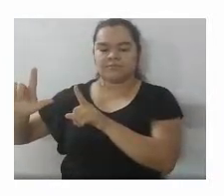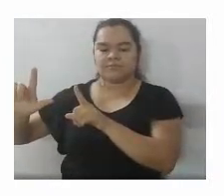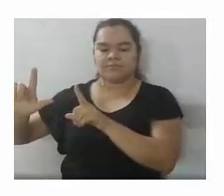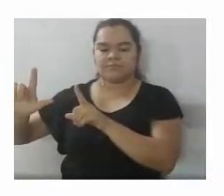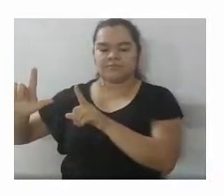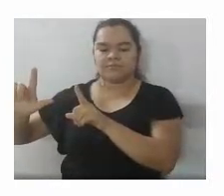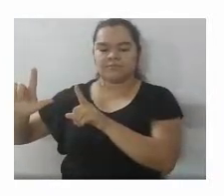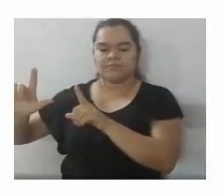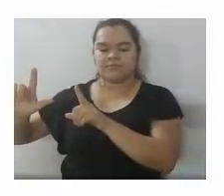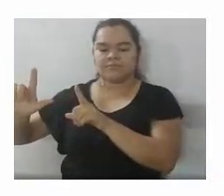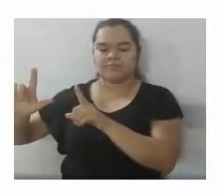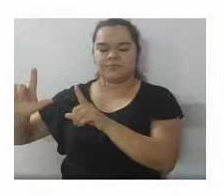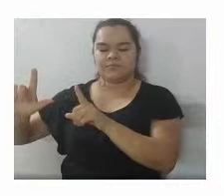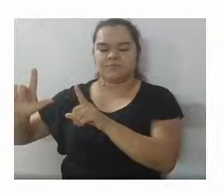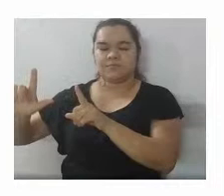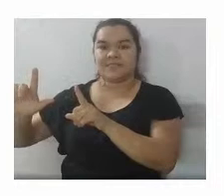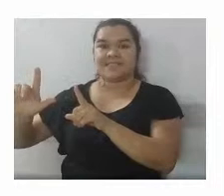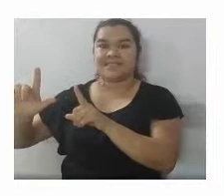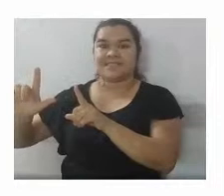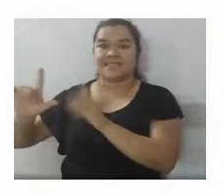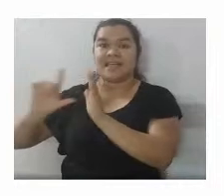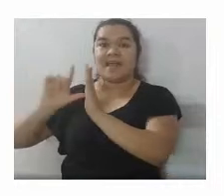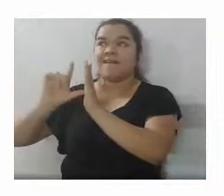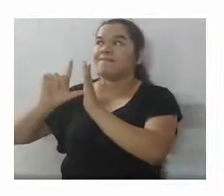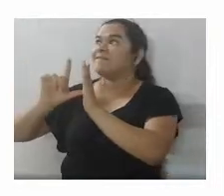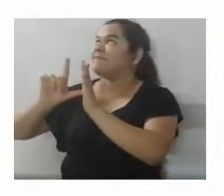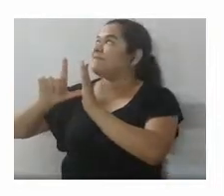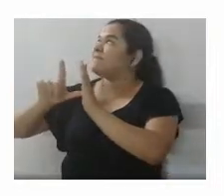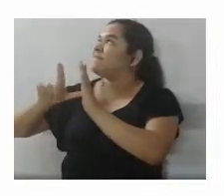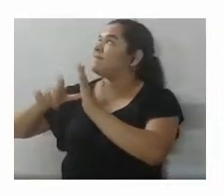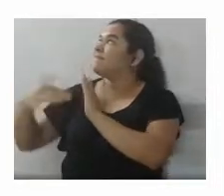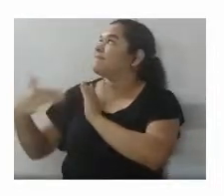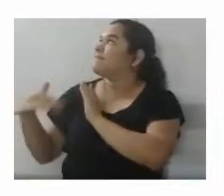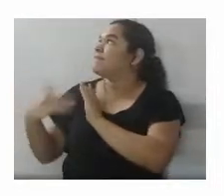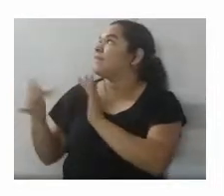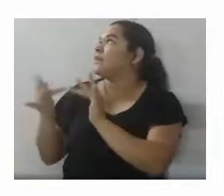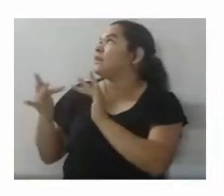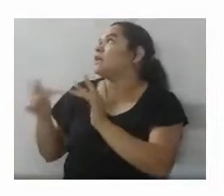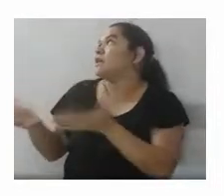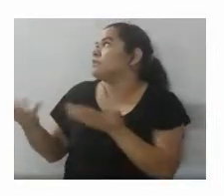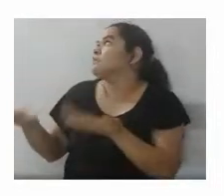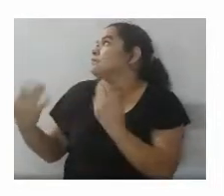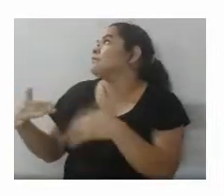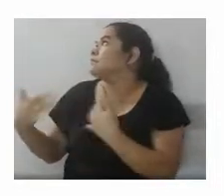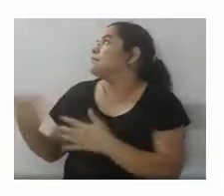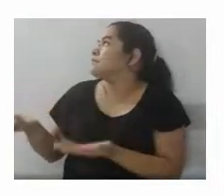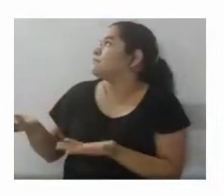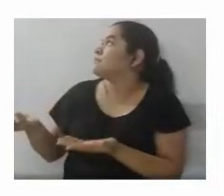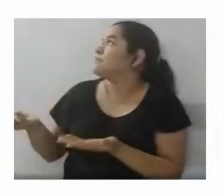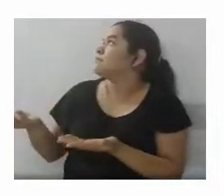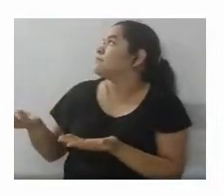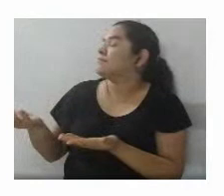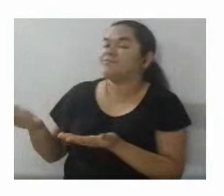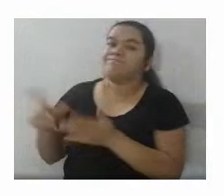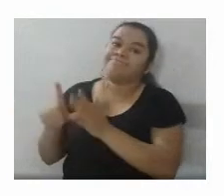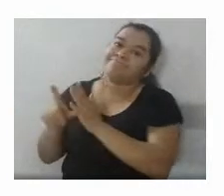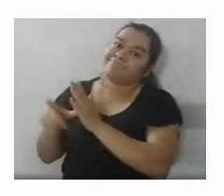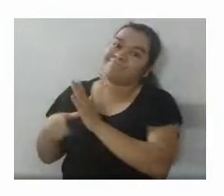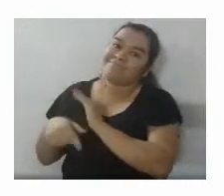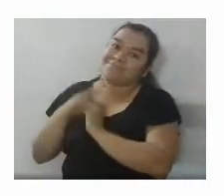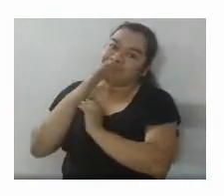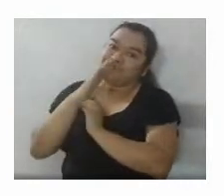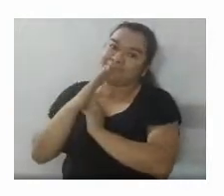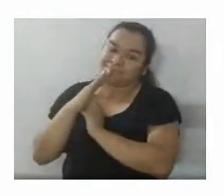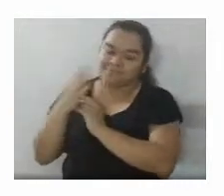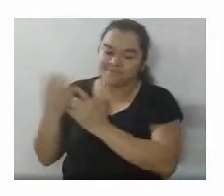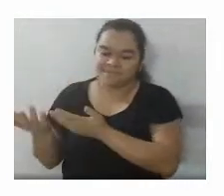y si internet le pone un poco de onda, vamos a tardar un poquito menos. Esta prescripción es UNE